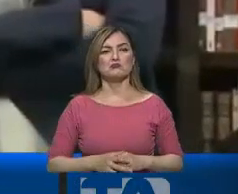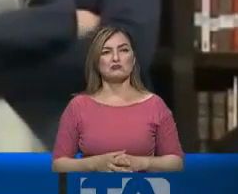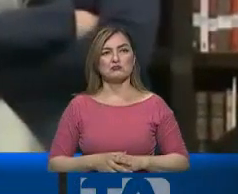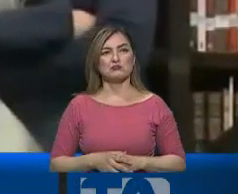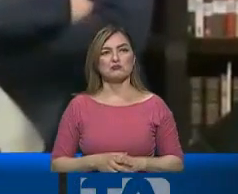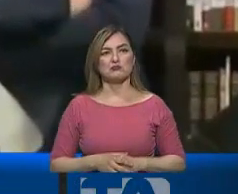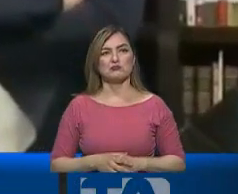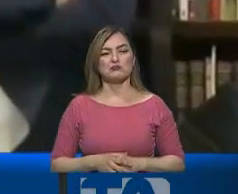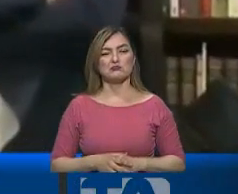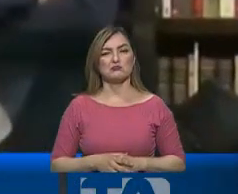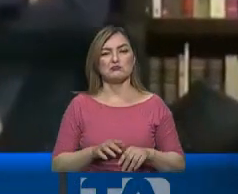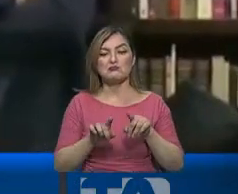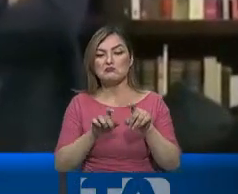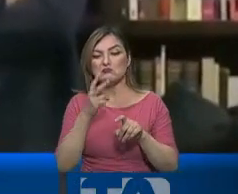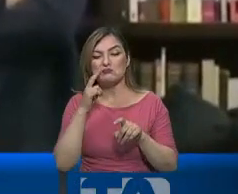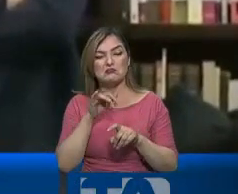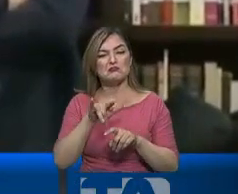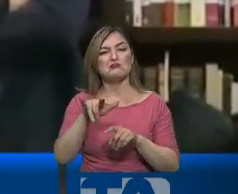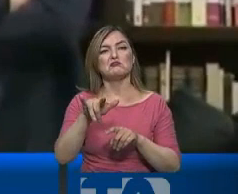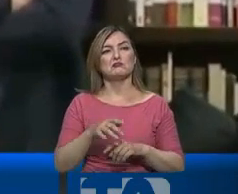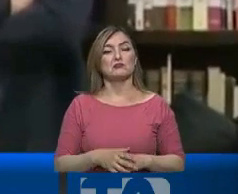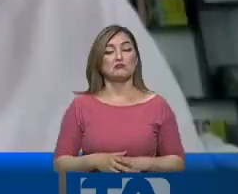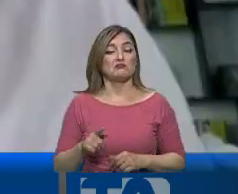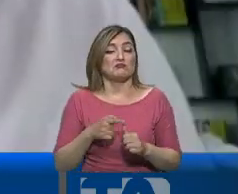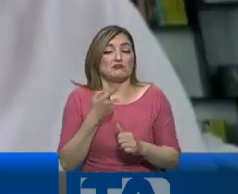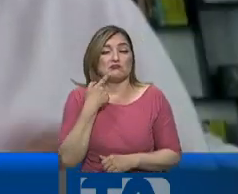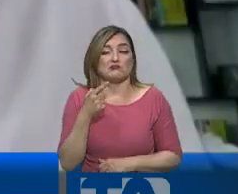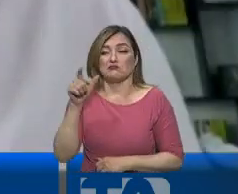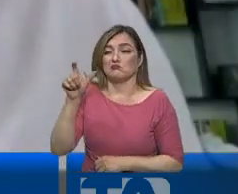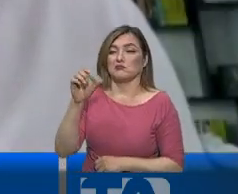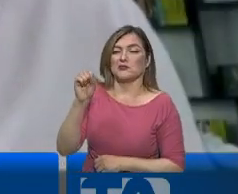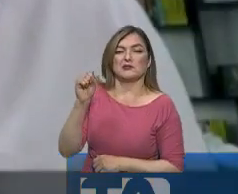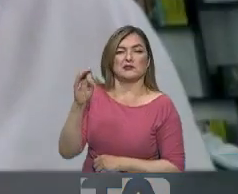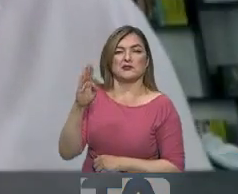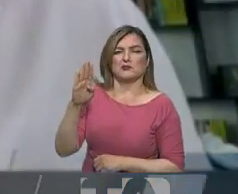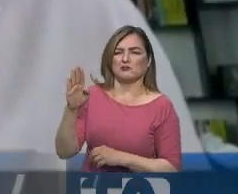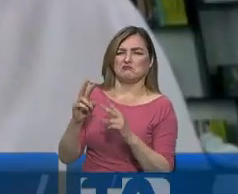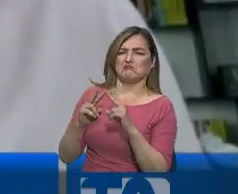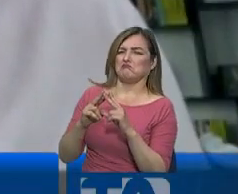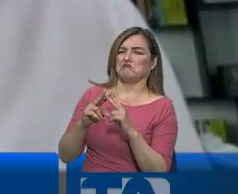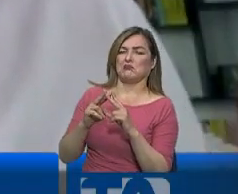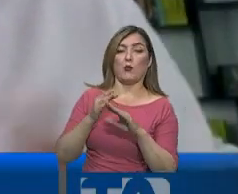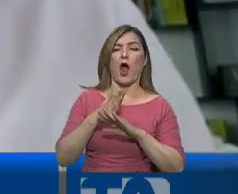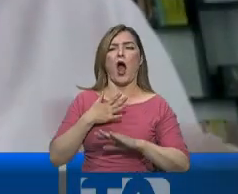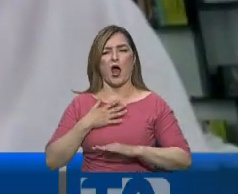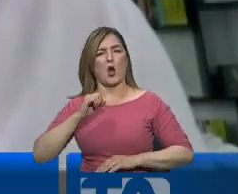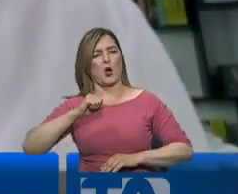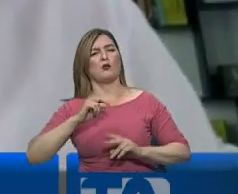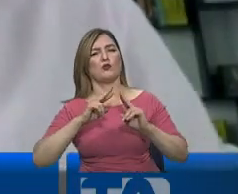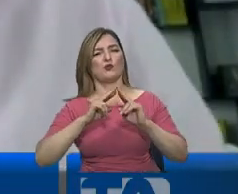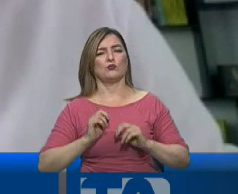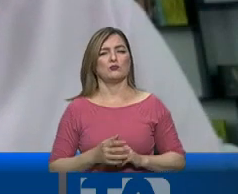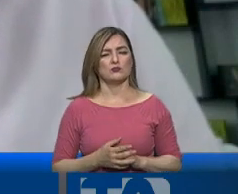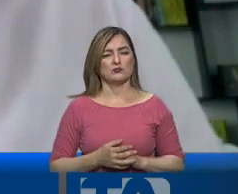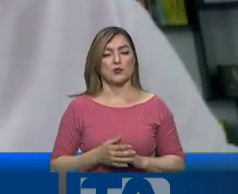no se ve en los registros primero decía que no conoce anexar luego dice que si lo conoce luego dice incluso